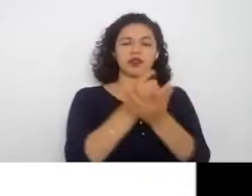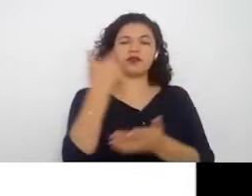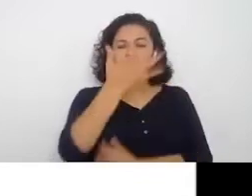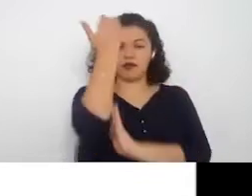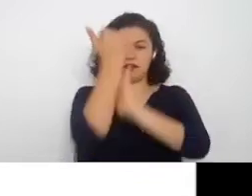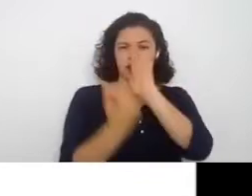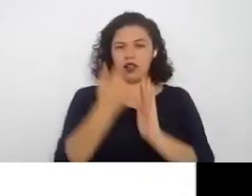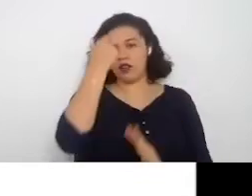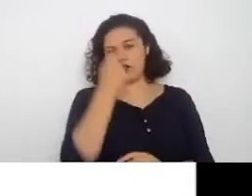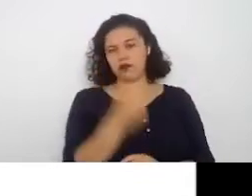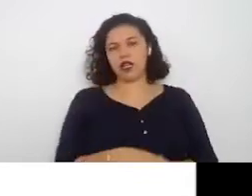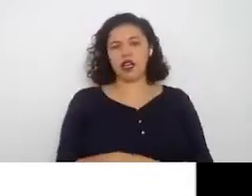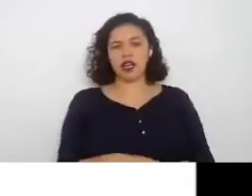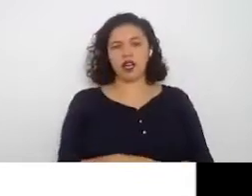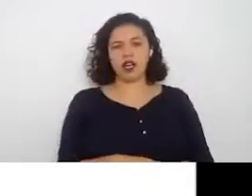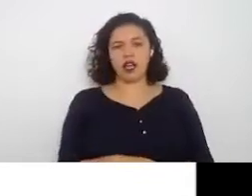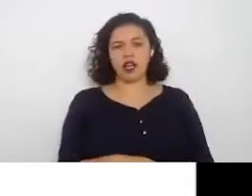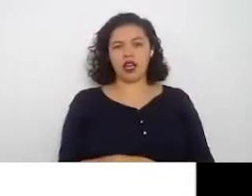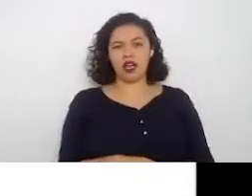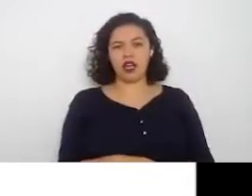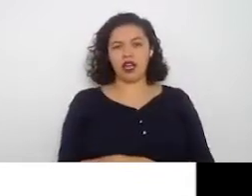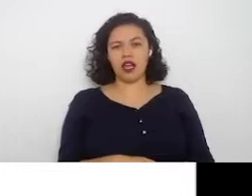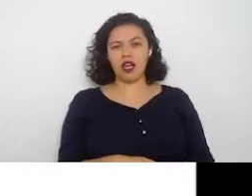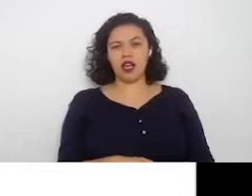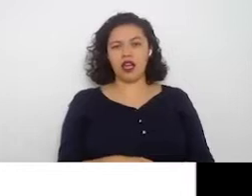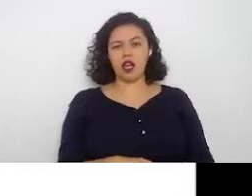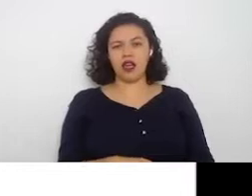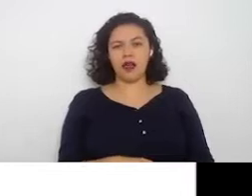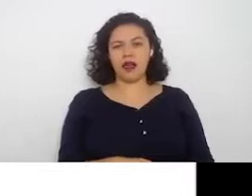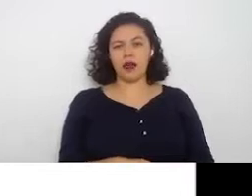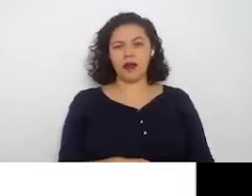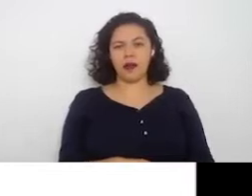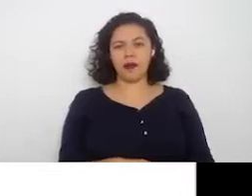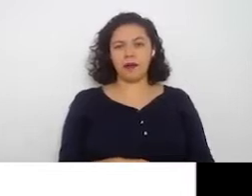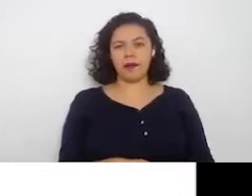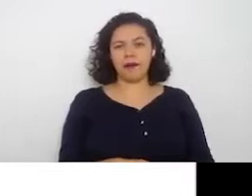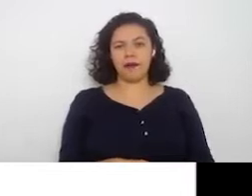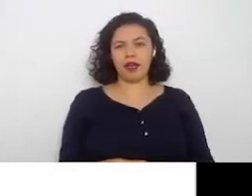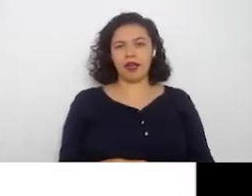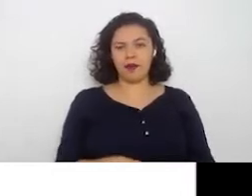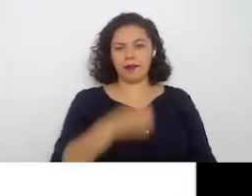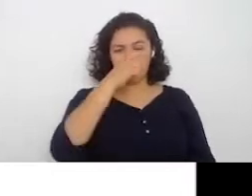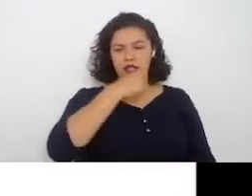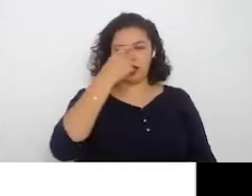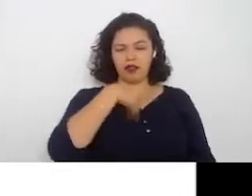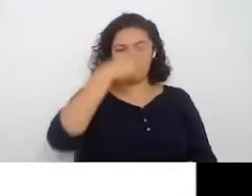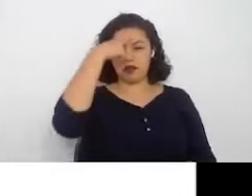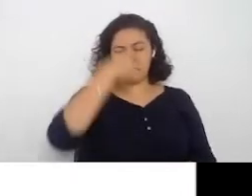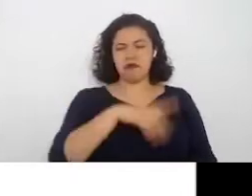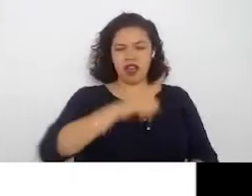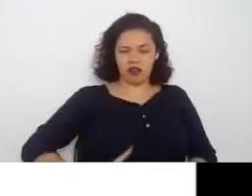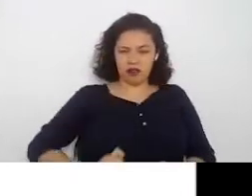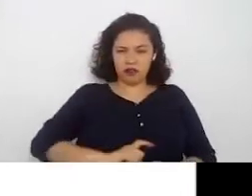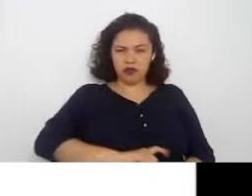una donación de medicamentos desparasitantes para los alumnos,